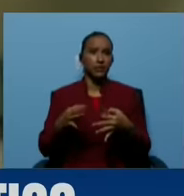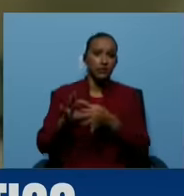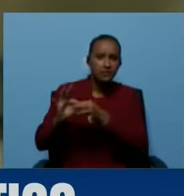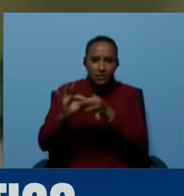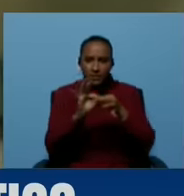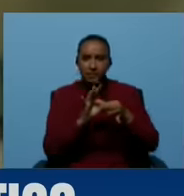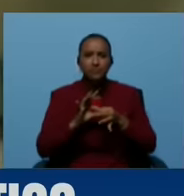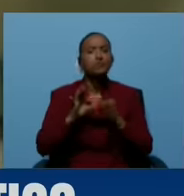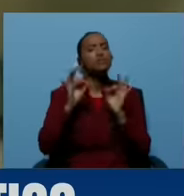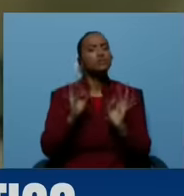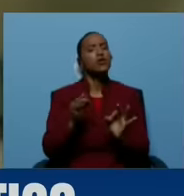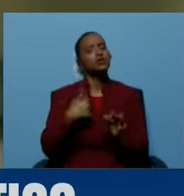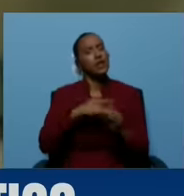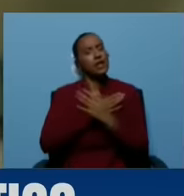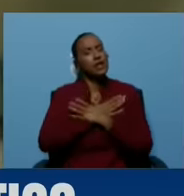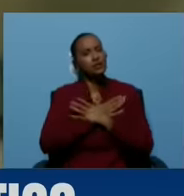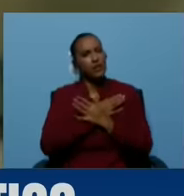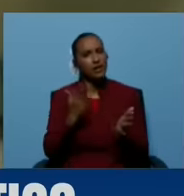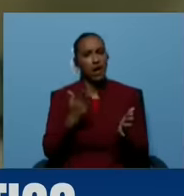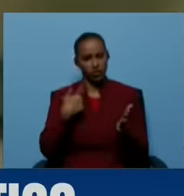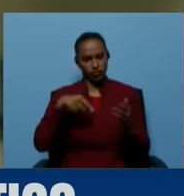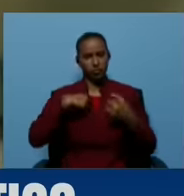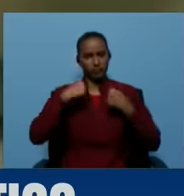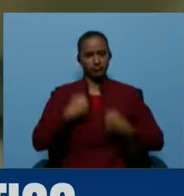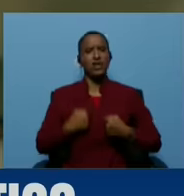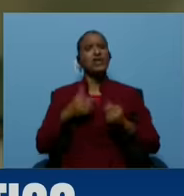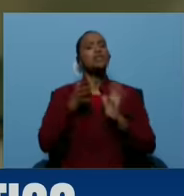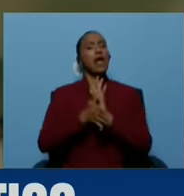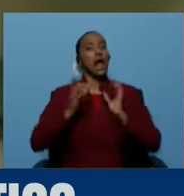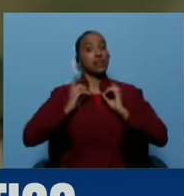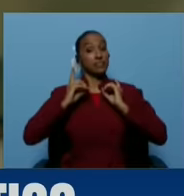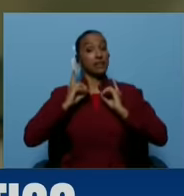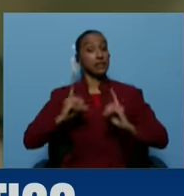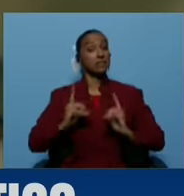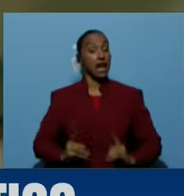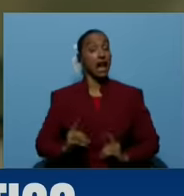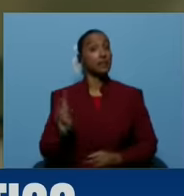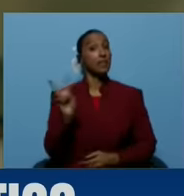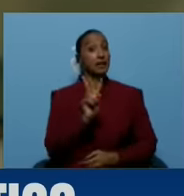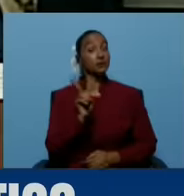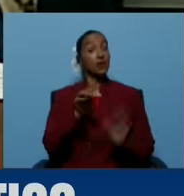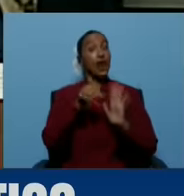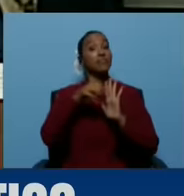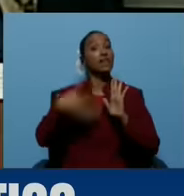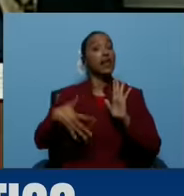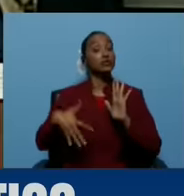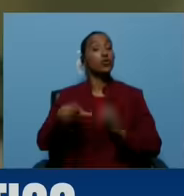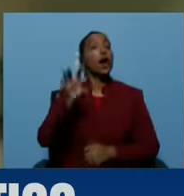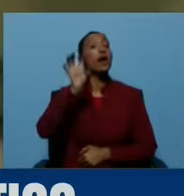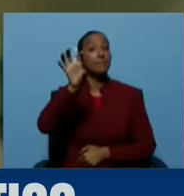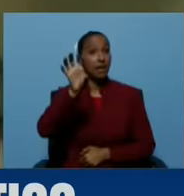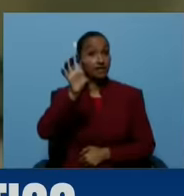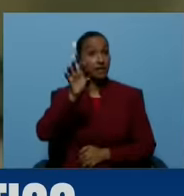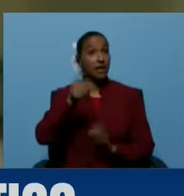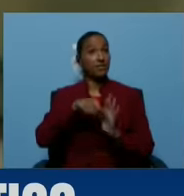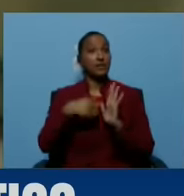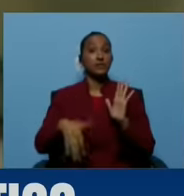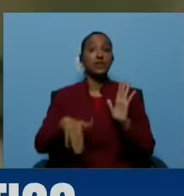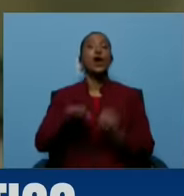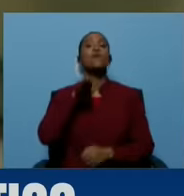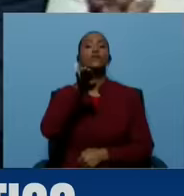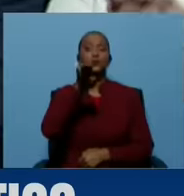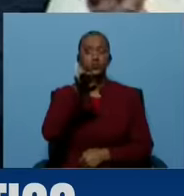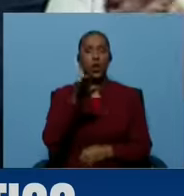defensa de la soberanía, de la dignidad de Venezuela y el derecho a la patria y el derecho al futuro. Muchísimas